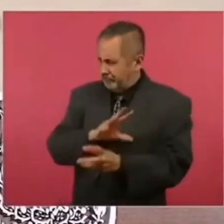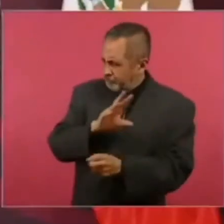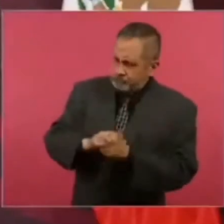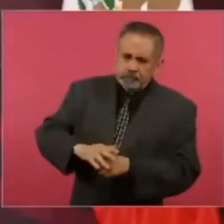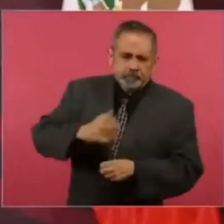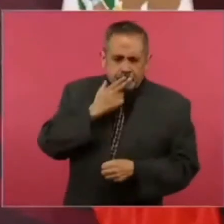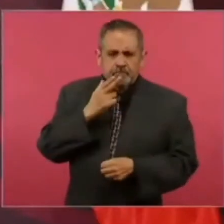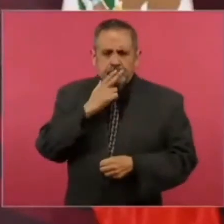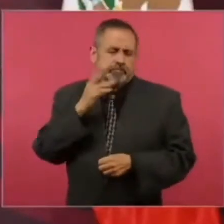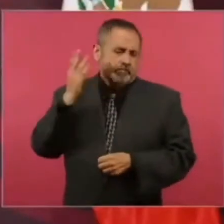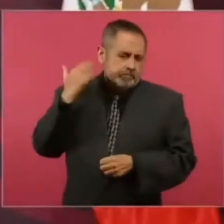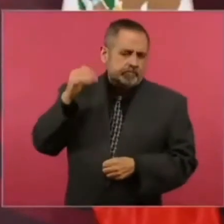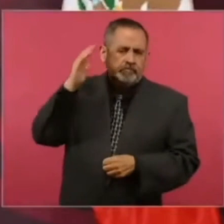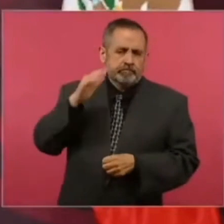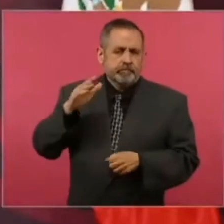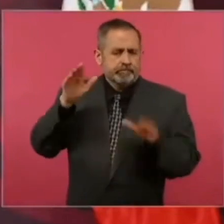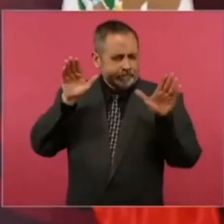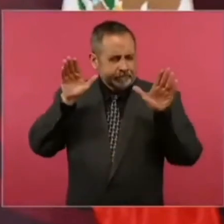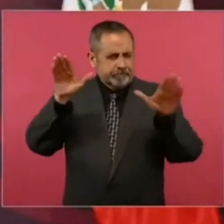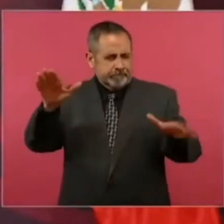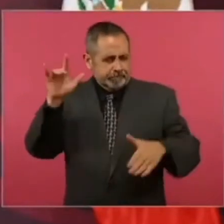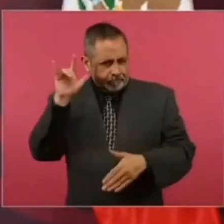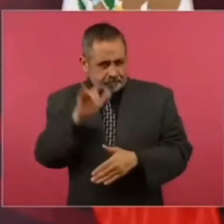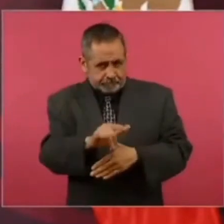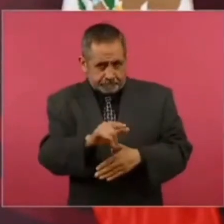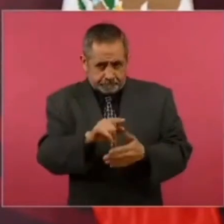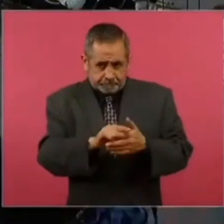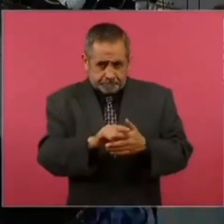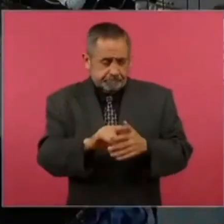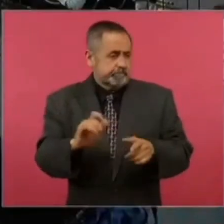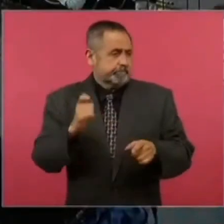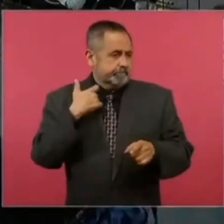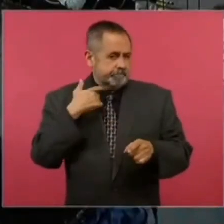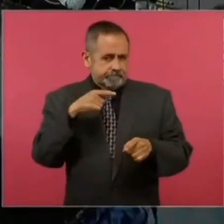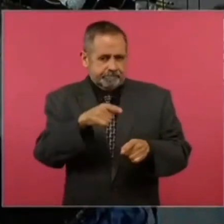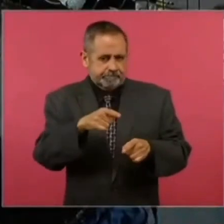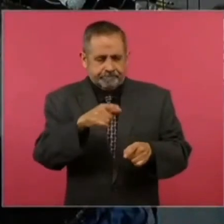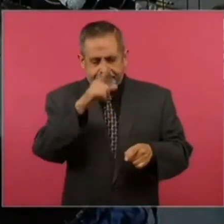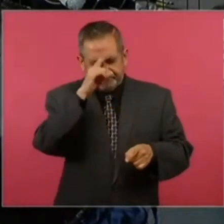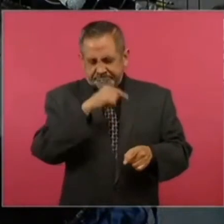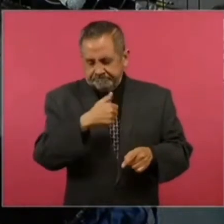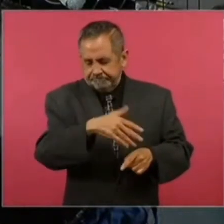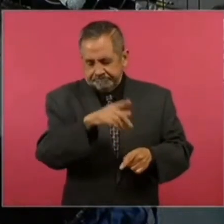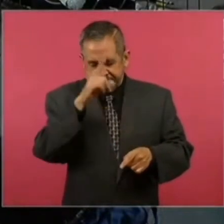lo que era el proyecto para el antiguo o fallido